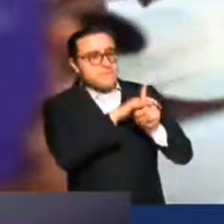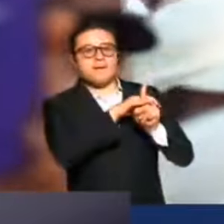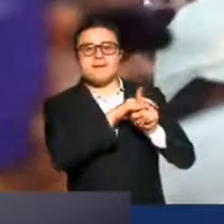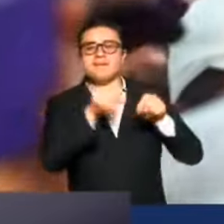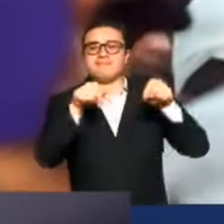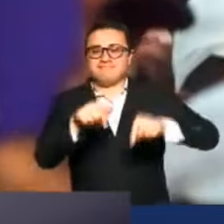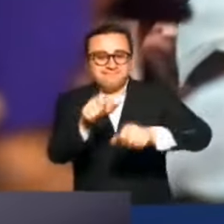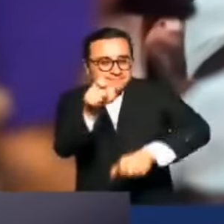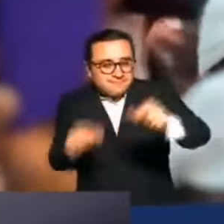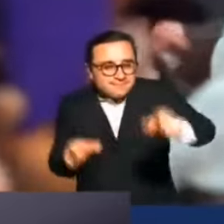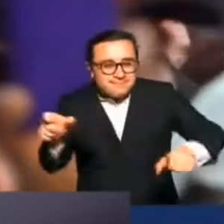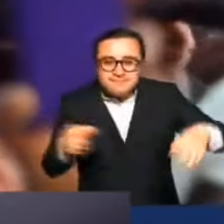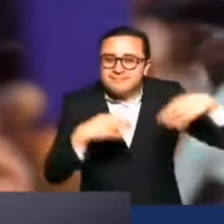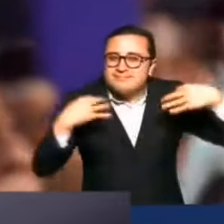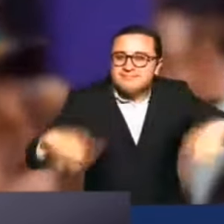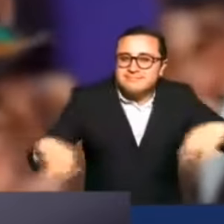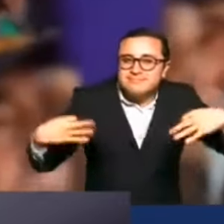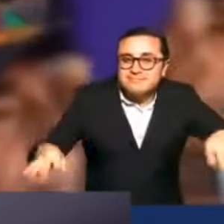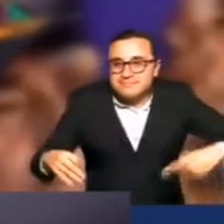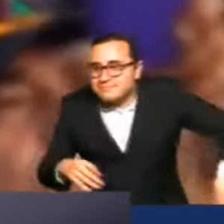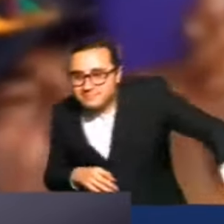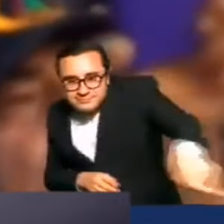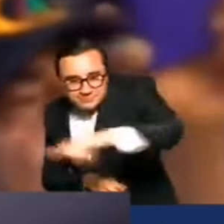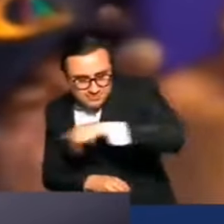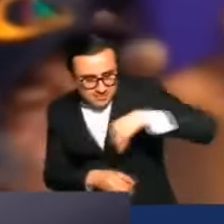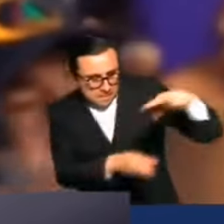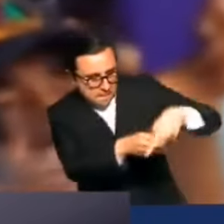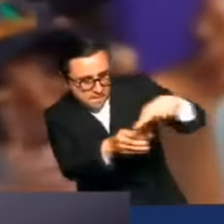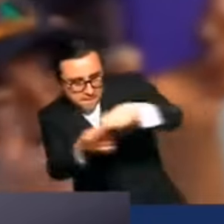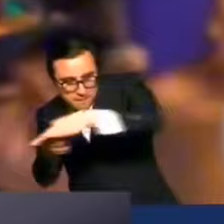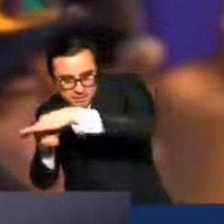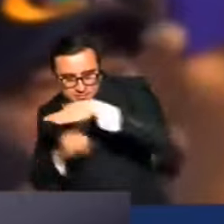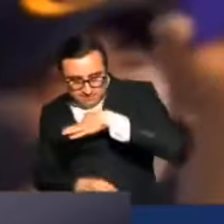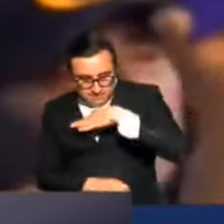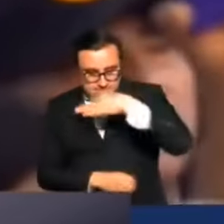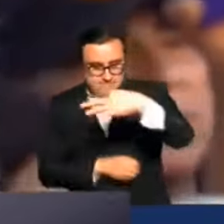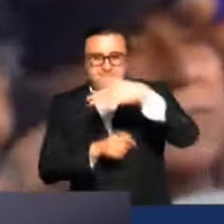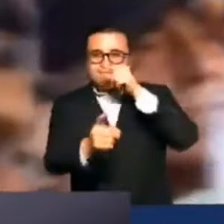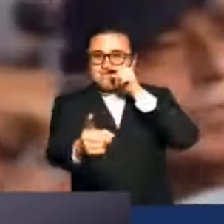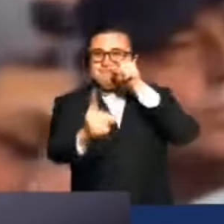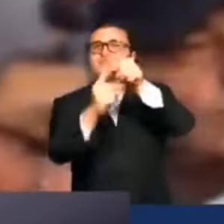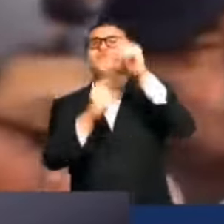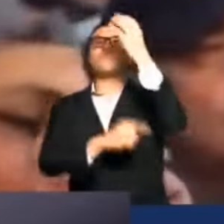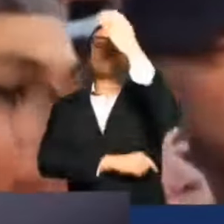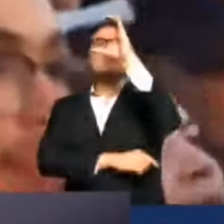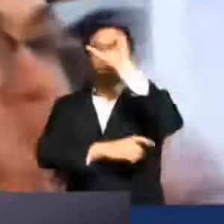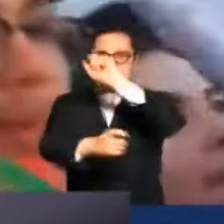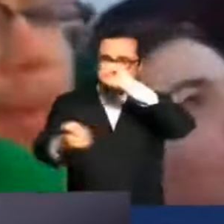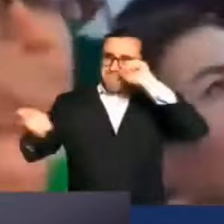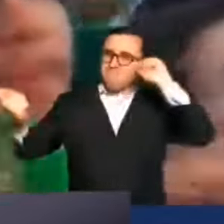han elegido para cambiar a Colombia, para nada más.